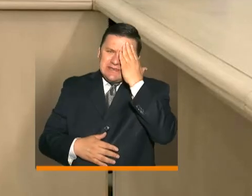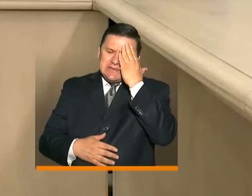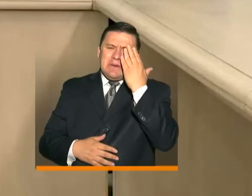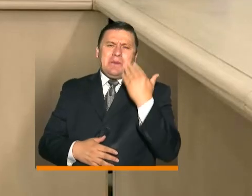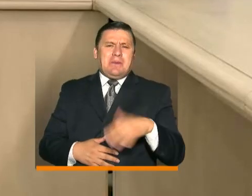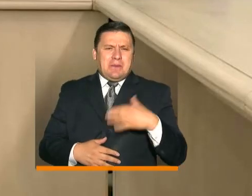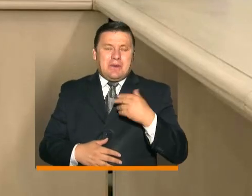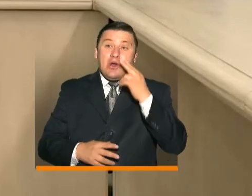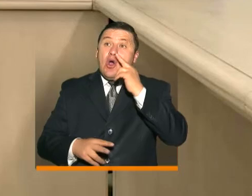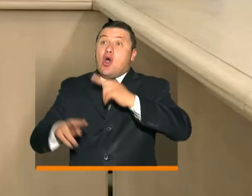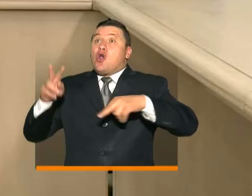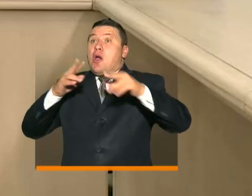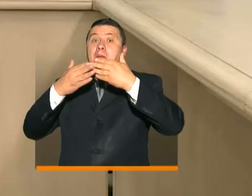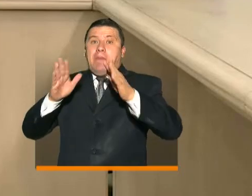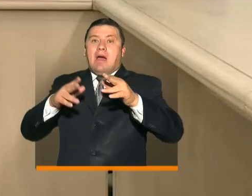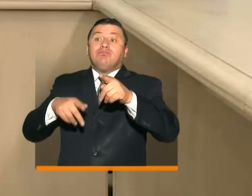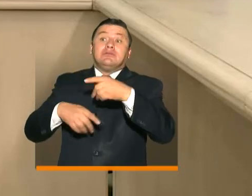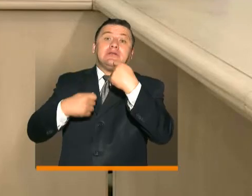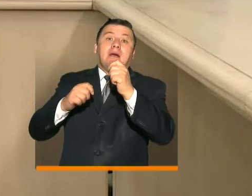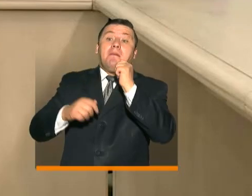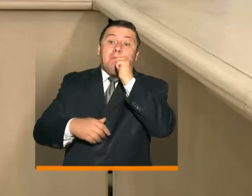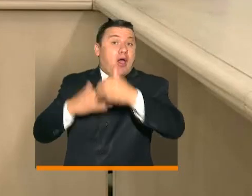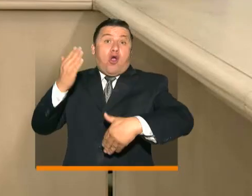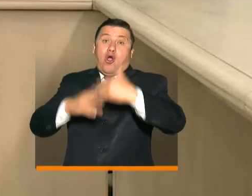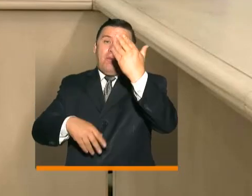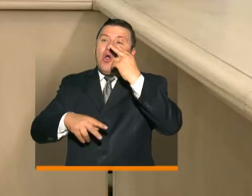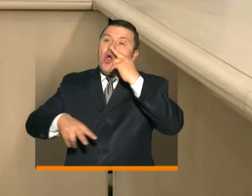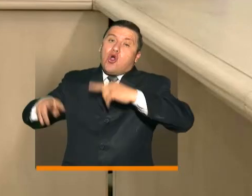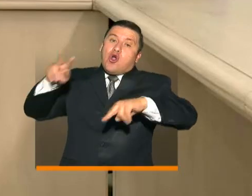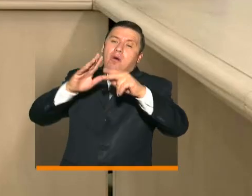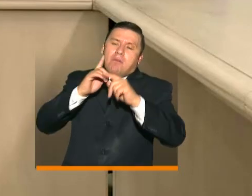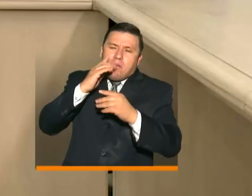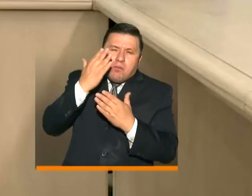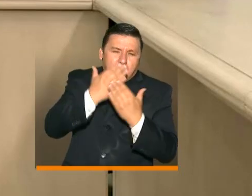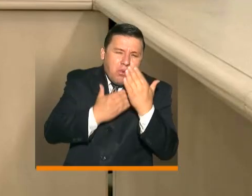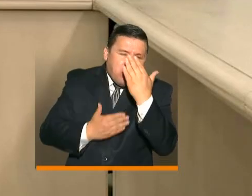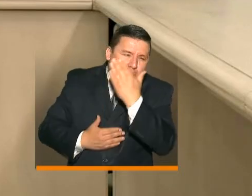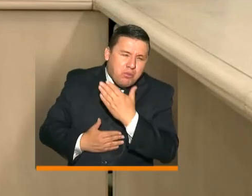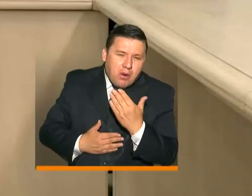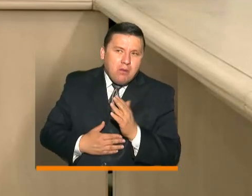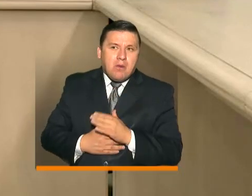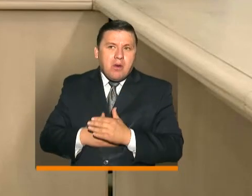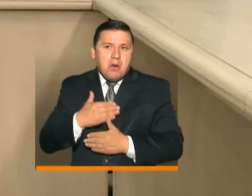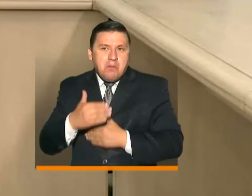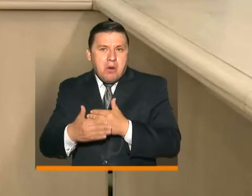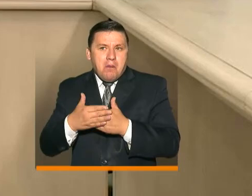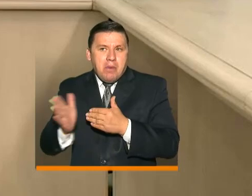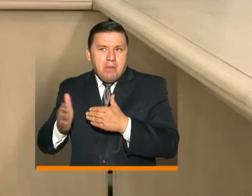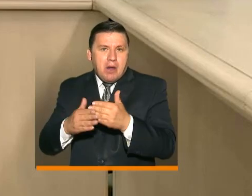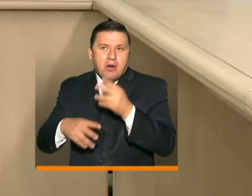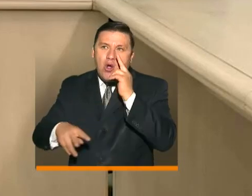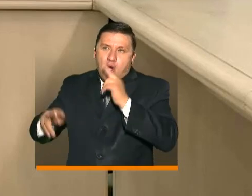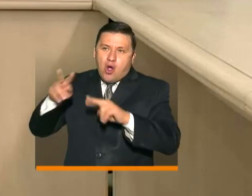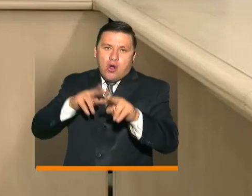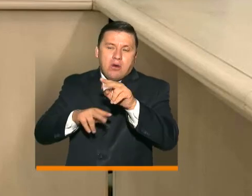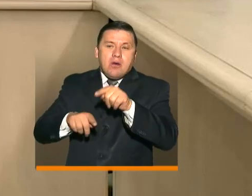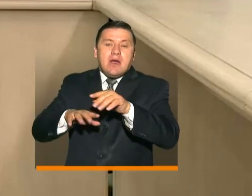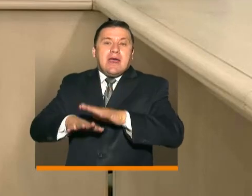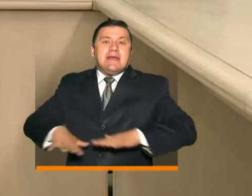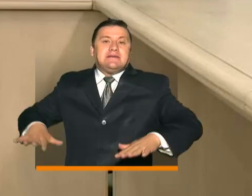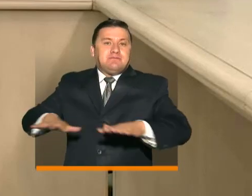los centros comerciales a partir de mañana como prueba piloto en la intencionalidad de que sean